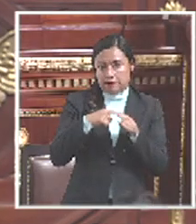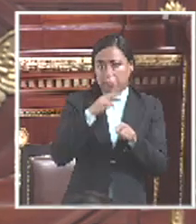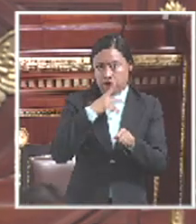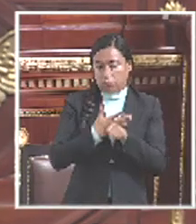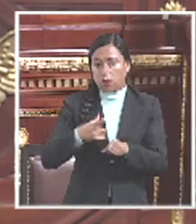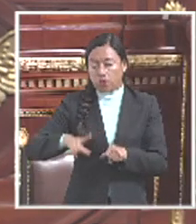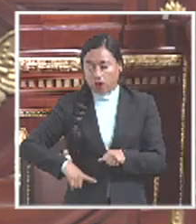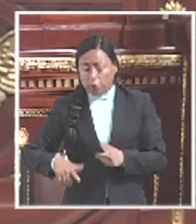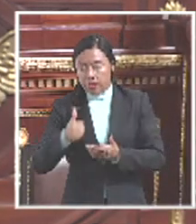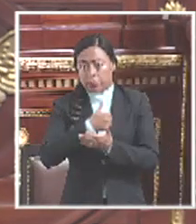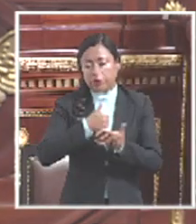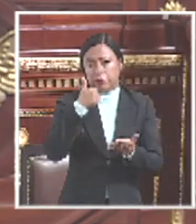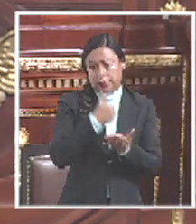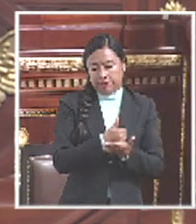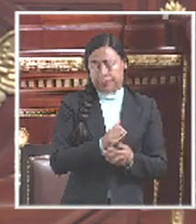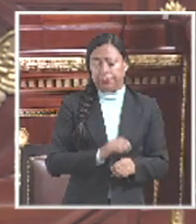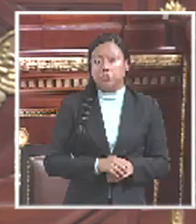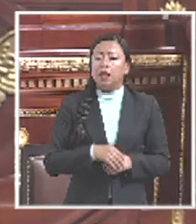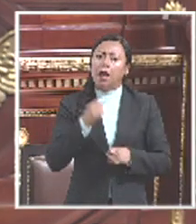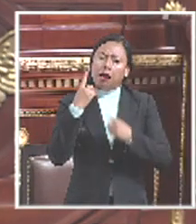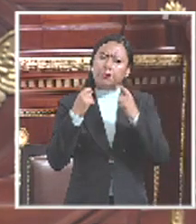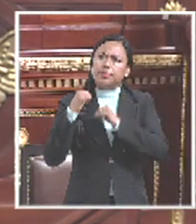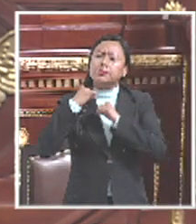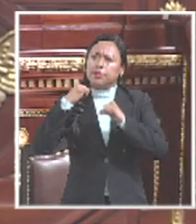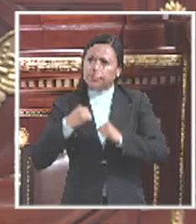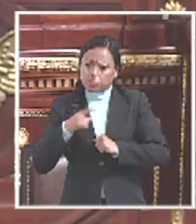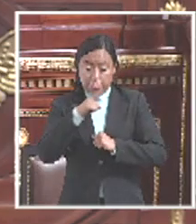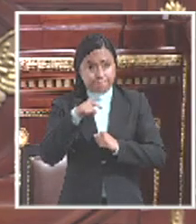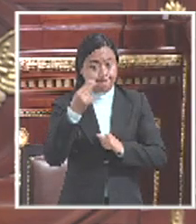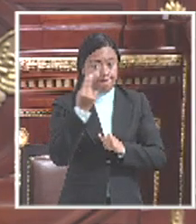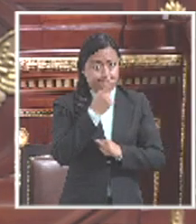este sentido hay varias autoridades involucradas y todas pareciera